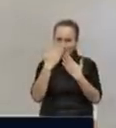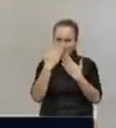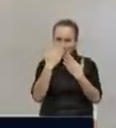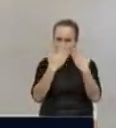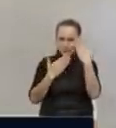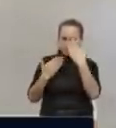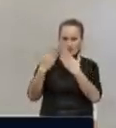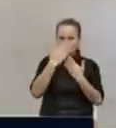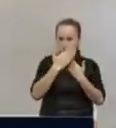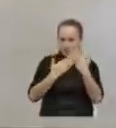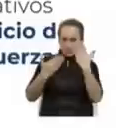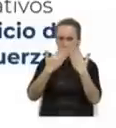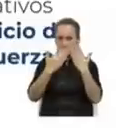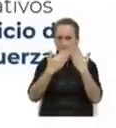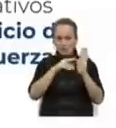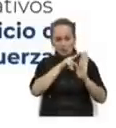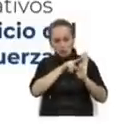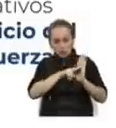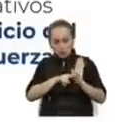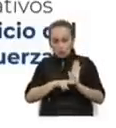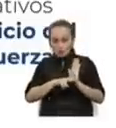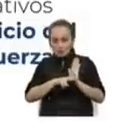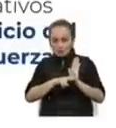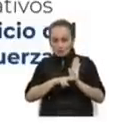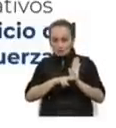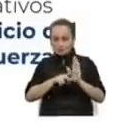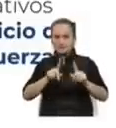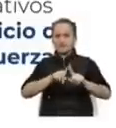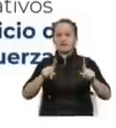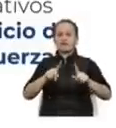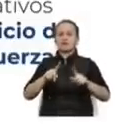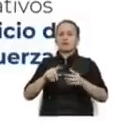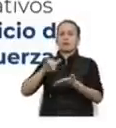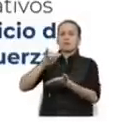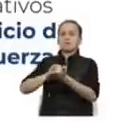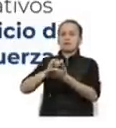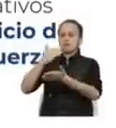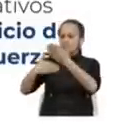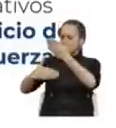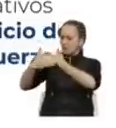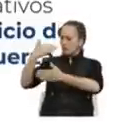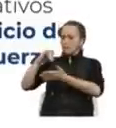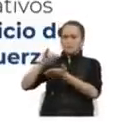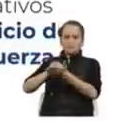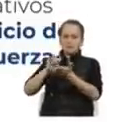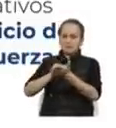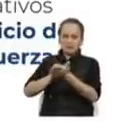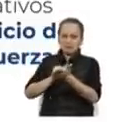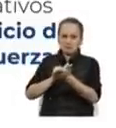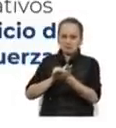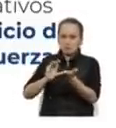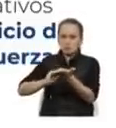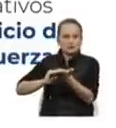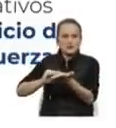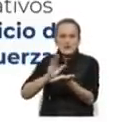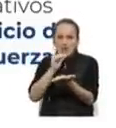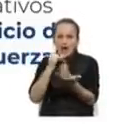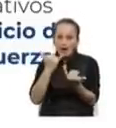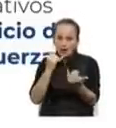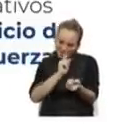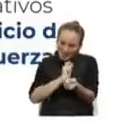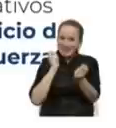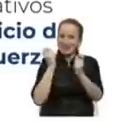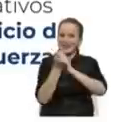una política diferente a la que ha sido la tradicional y que no ha dado resultados.